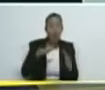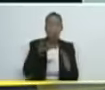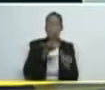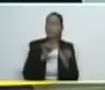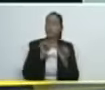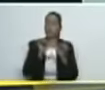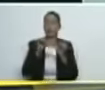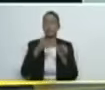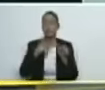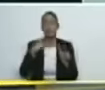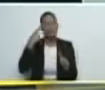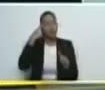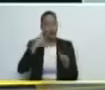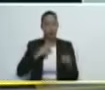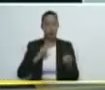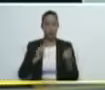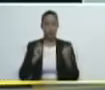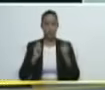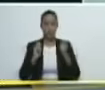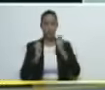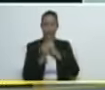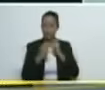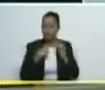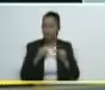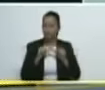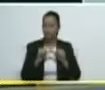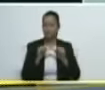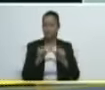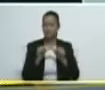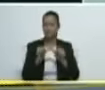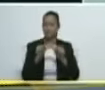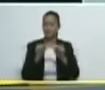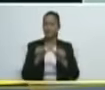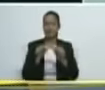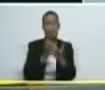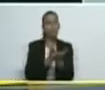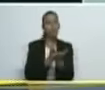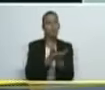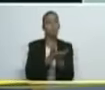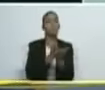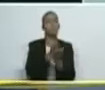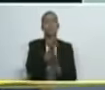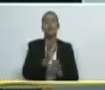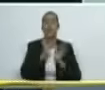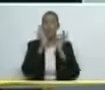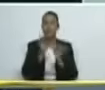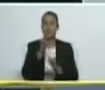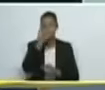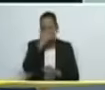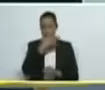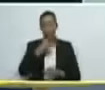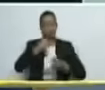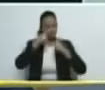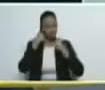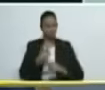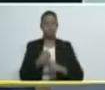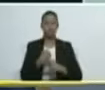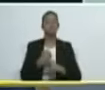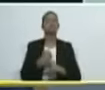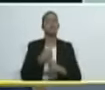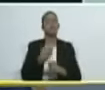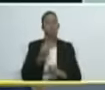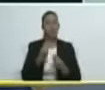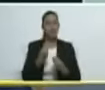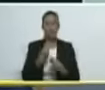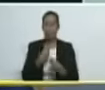todo, siempre todo, con el mismo tesón y la misma terquedad y la misma pasión.